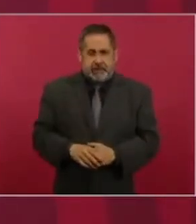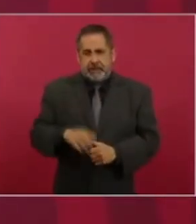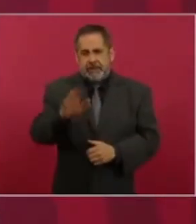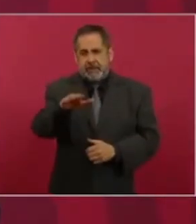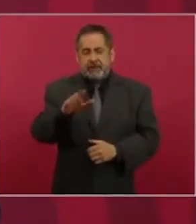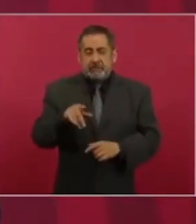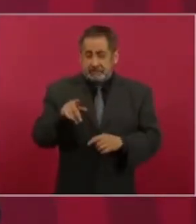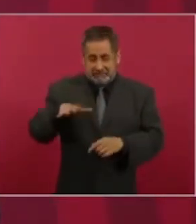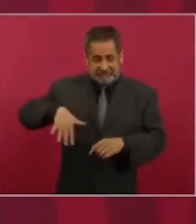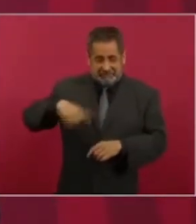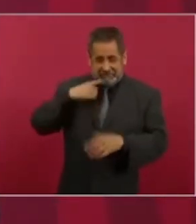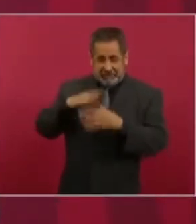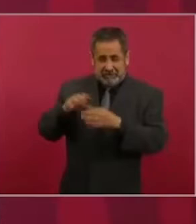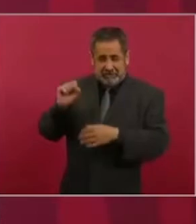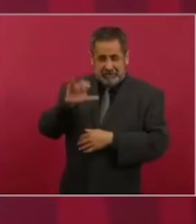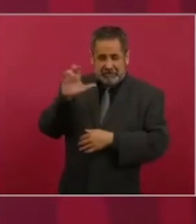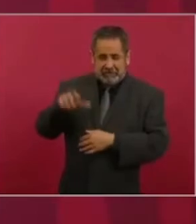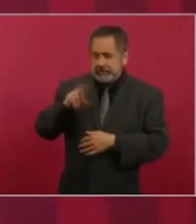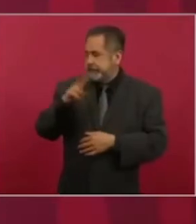aberración.